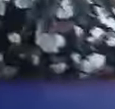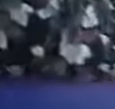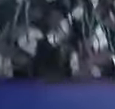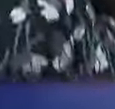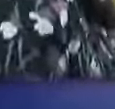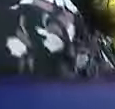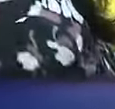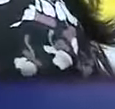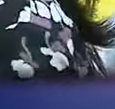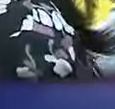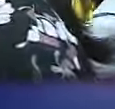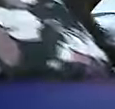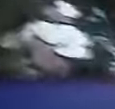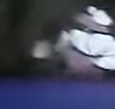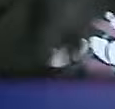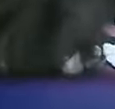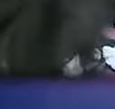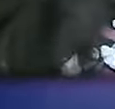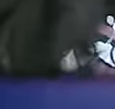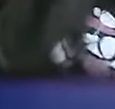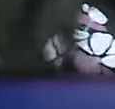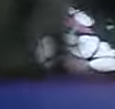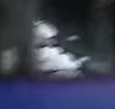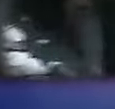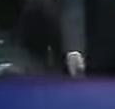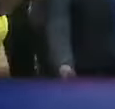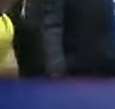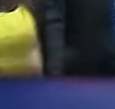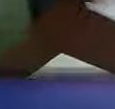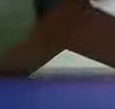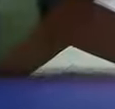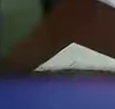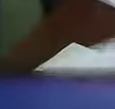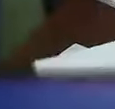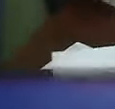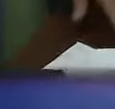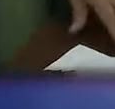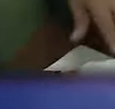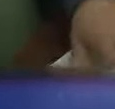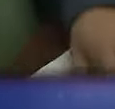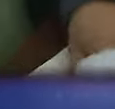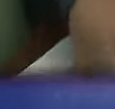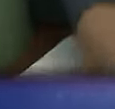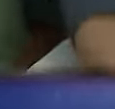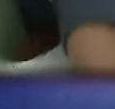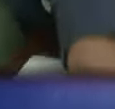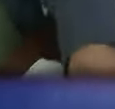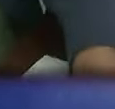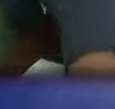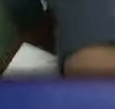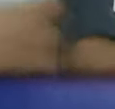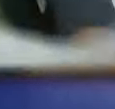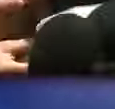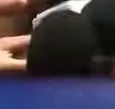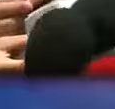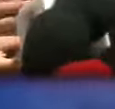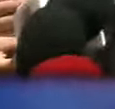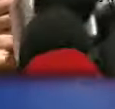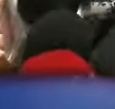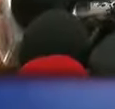Asambleístas de Alianza País presentaron una acción de protección en contra de la designación de María Alejandra Vicuña